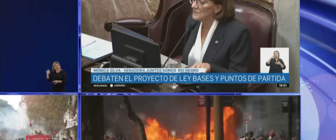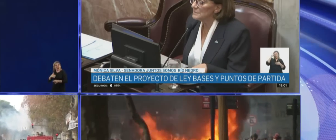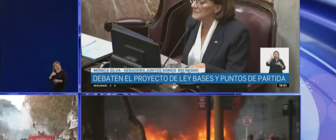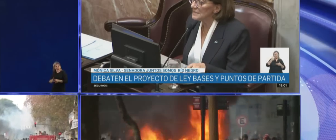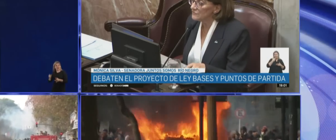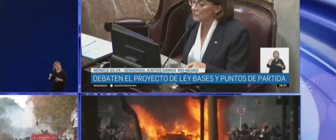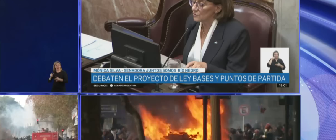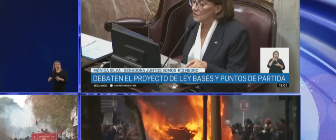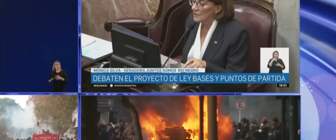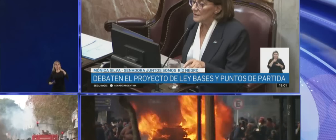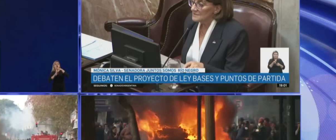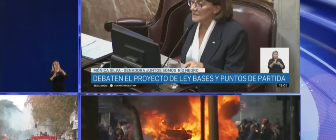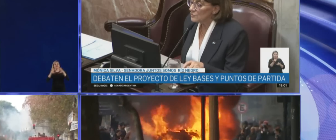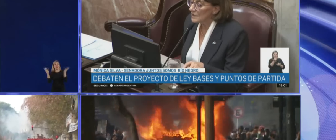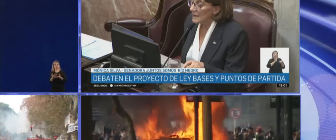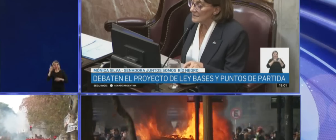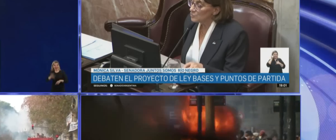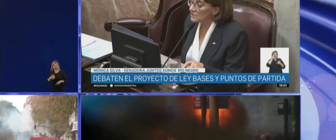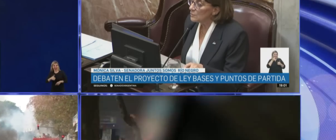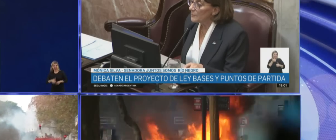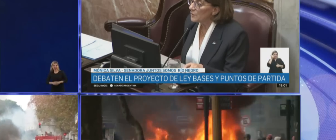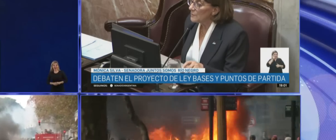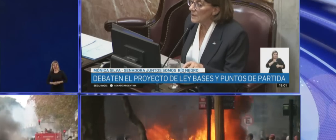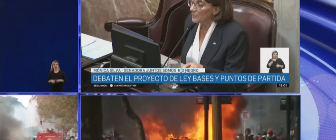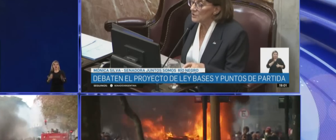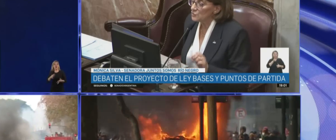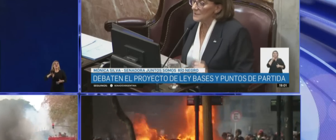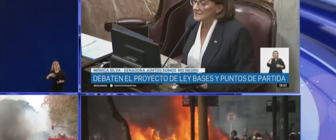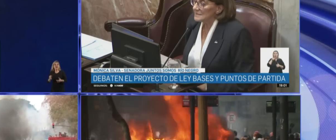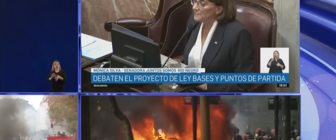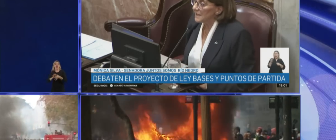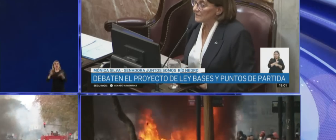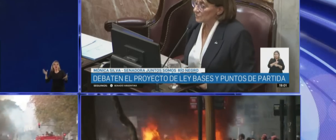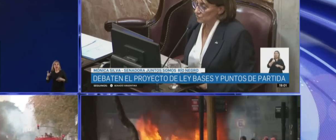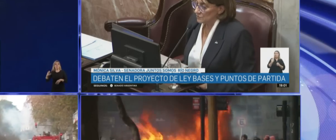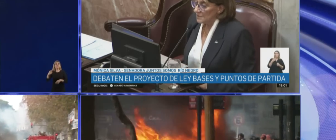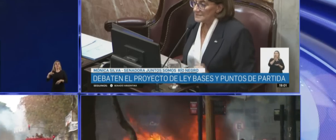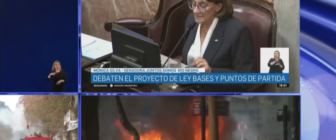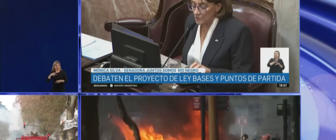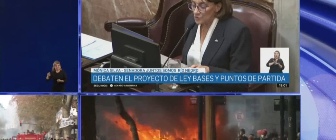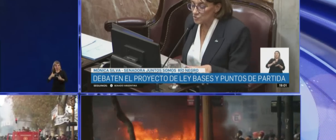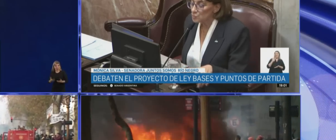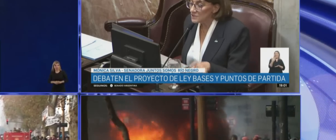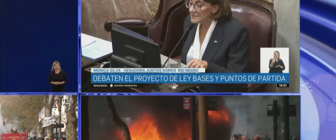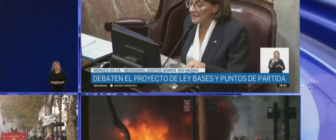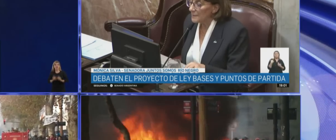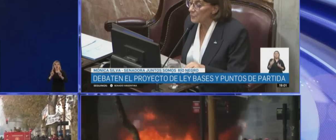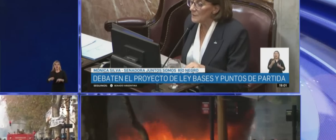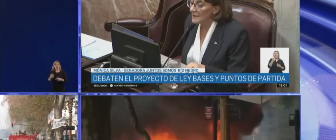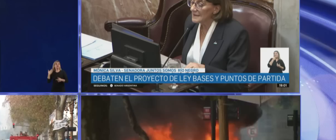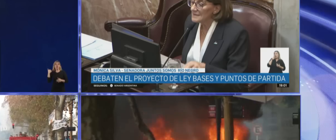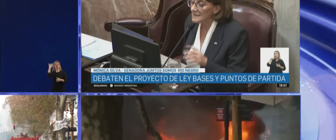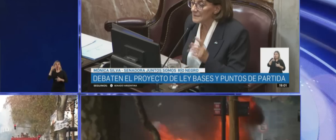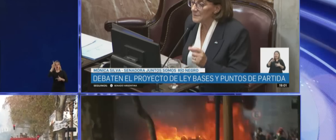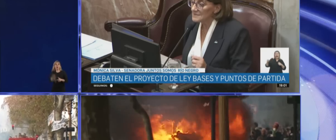una potencia mundial. Retomar la defensa de la vida, la libertad y la propiedad privada. Y aspirar a ser un país a la altura de